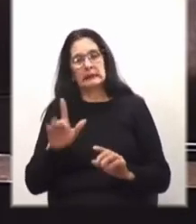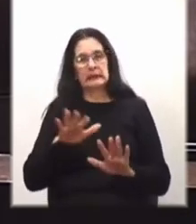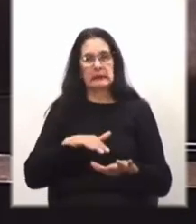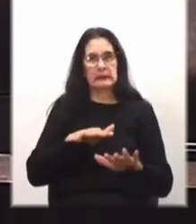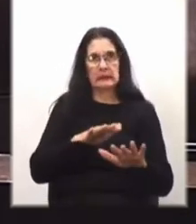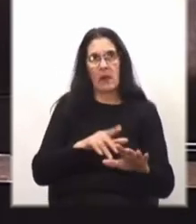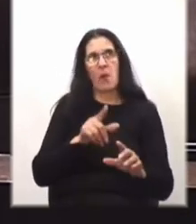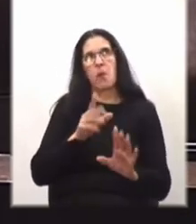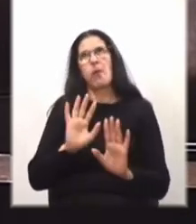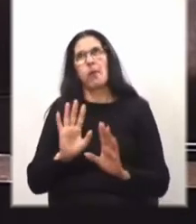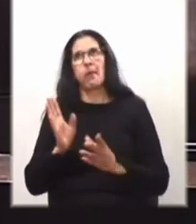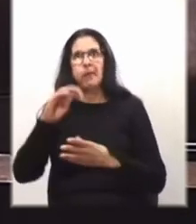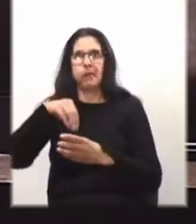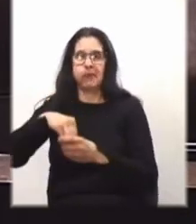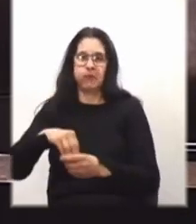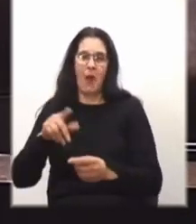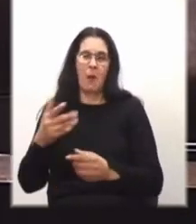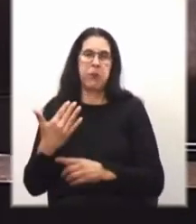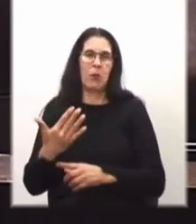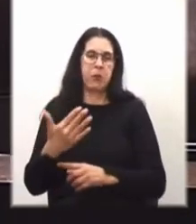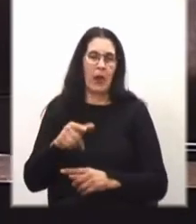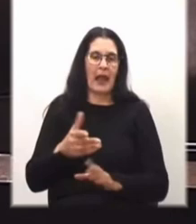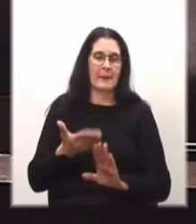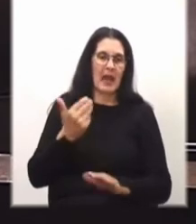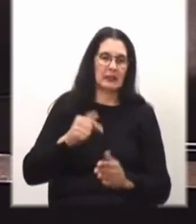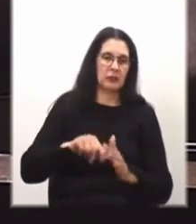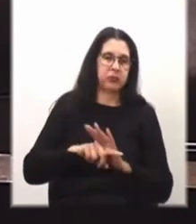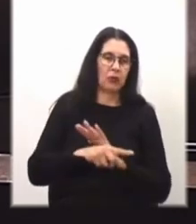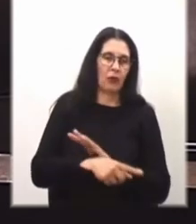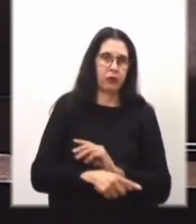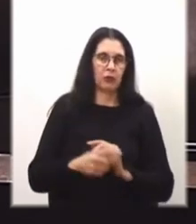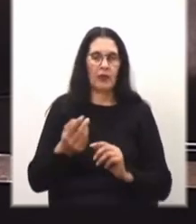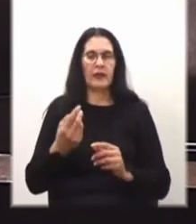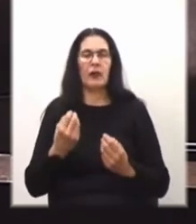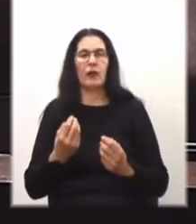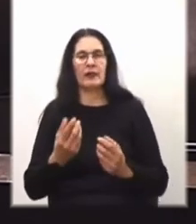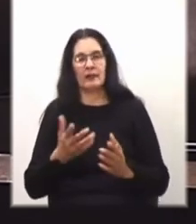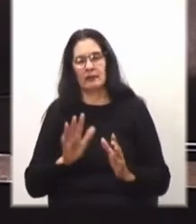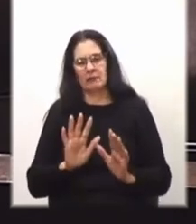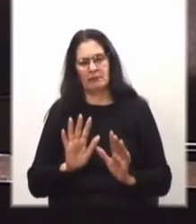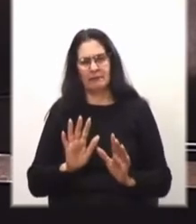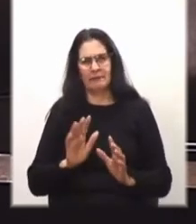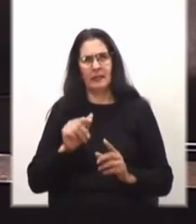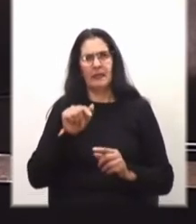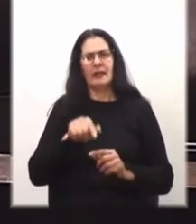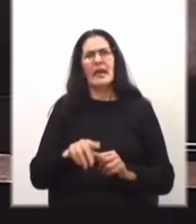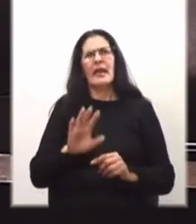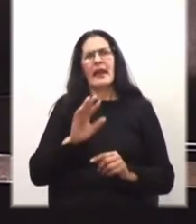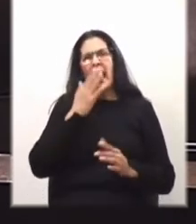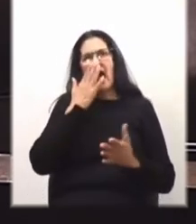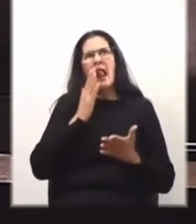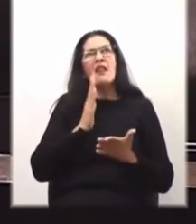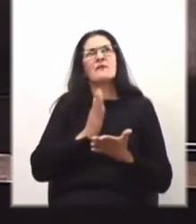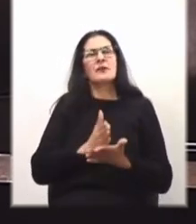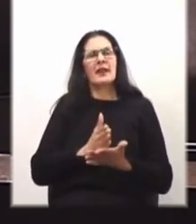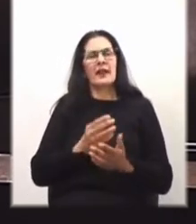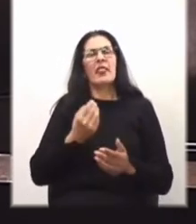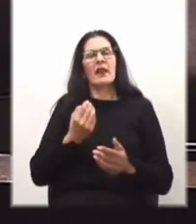era parte de un movimiento popular mucho más profundo, que lo que quería en definitiva era el fin de la dictadura.